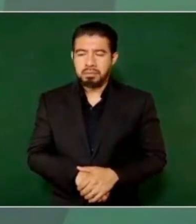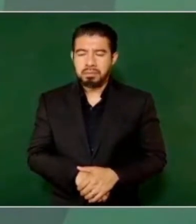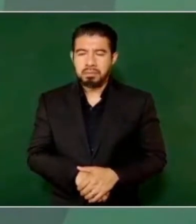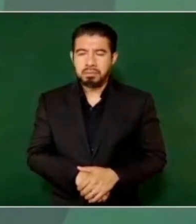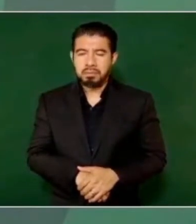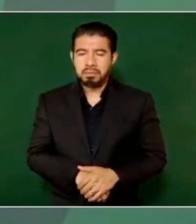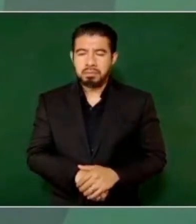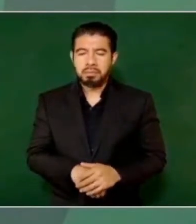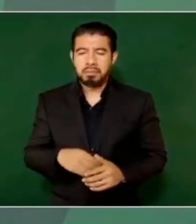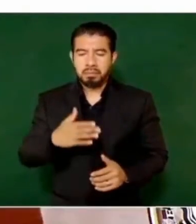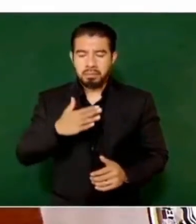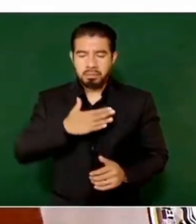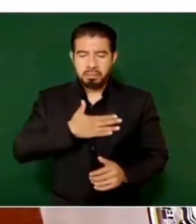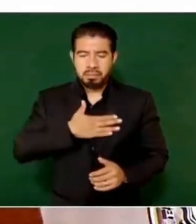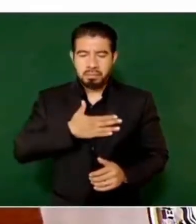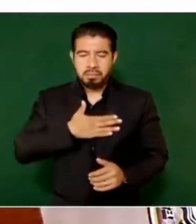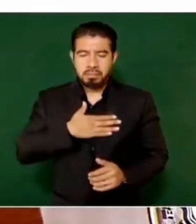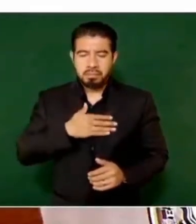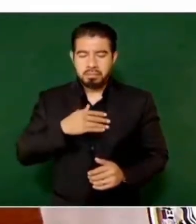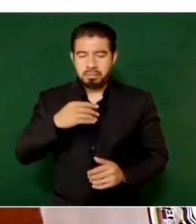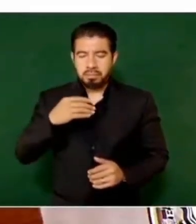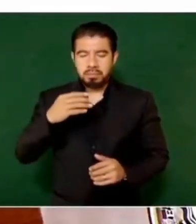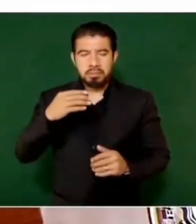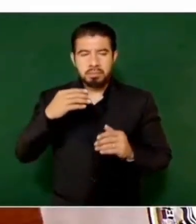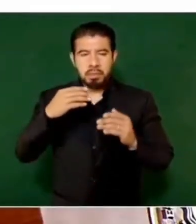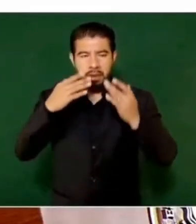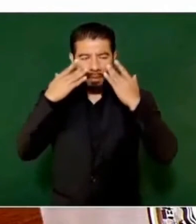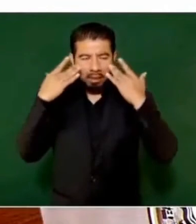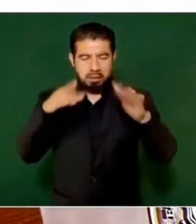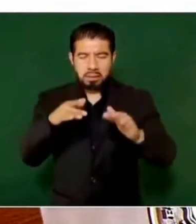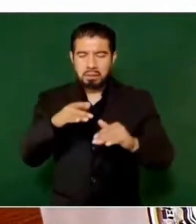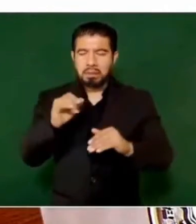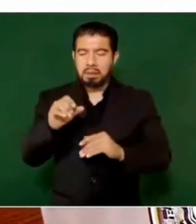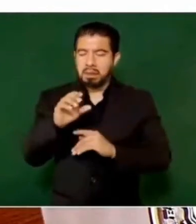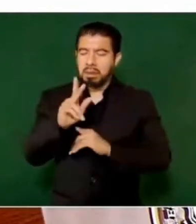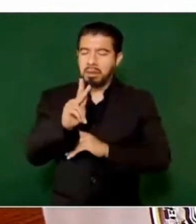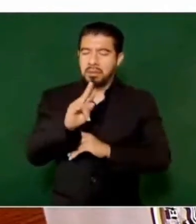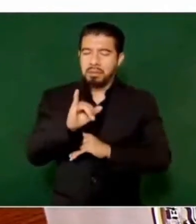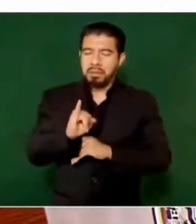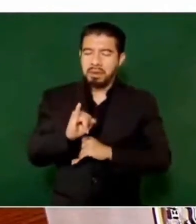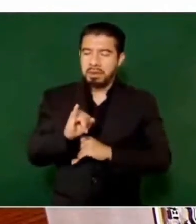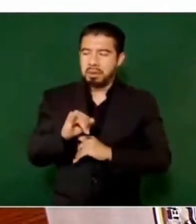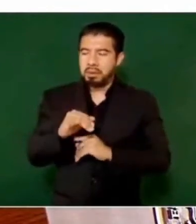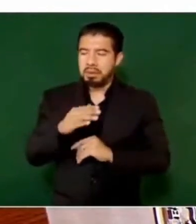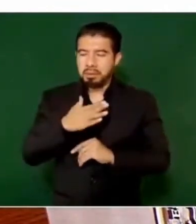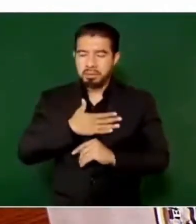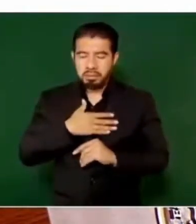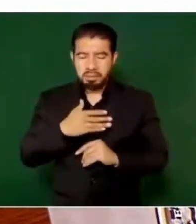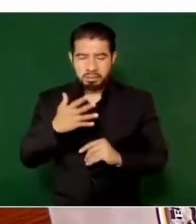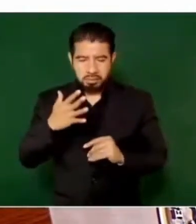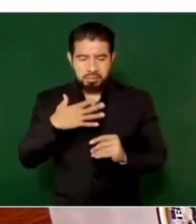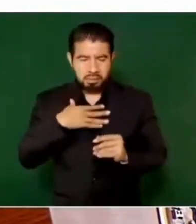Yo abandono el PRI fundamentalmente por eso. Y te recomiendo un libro